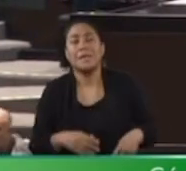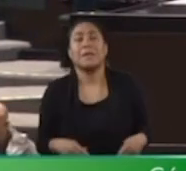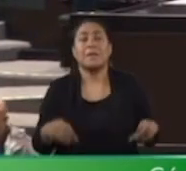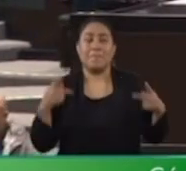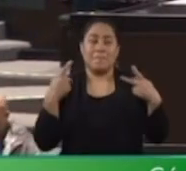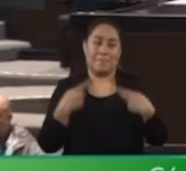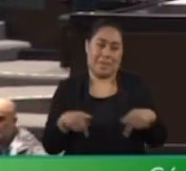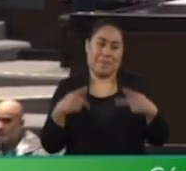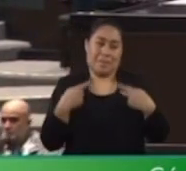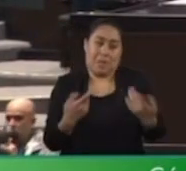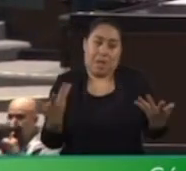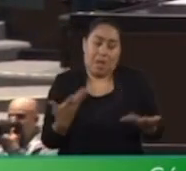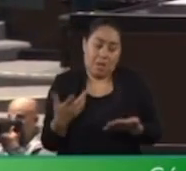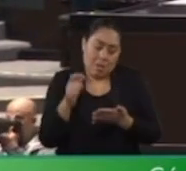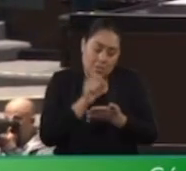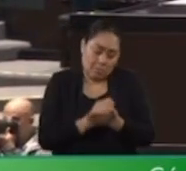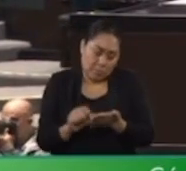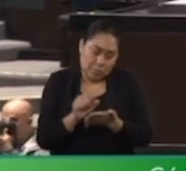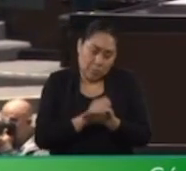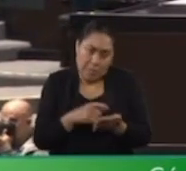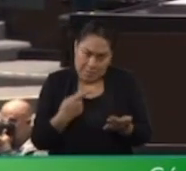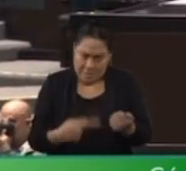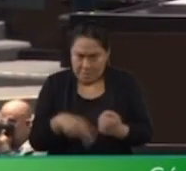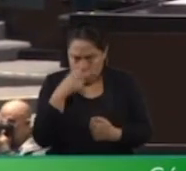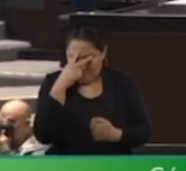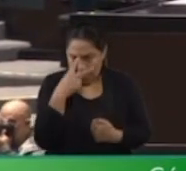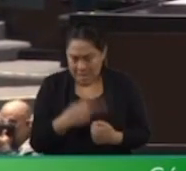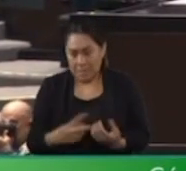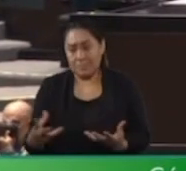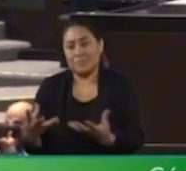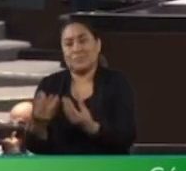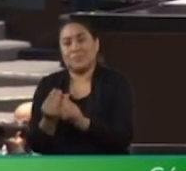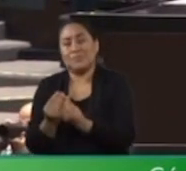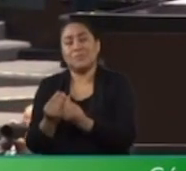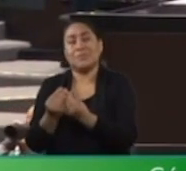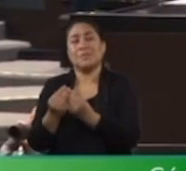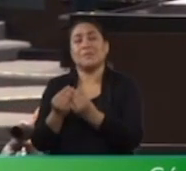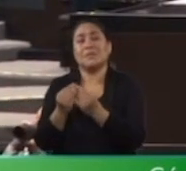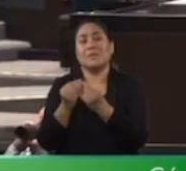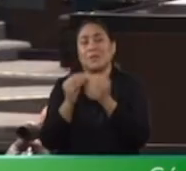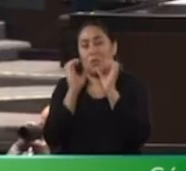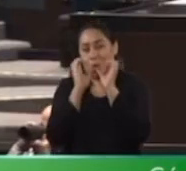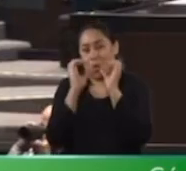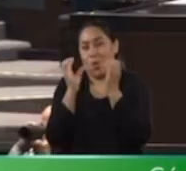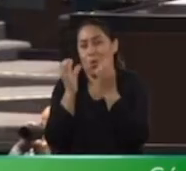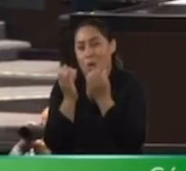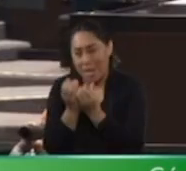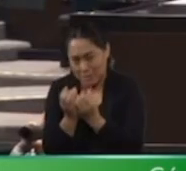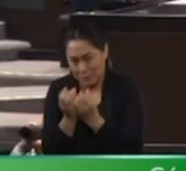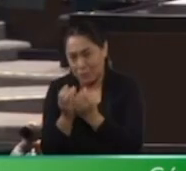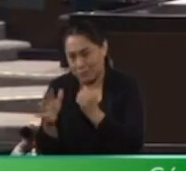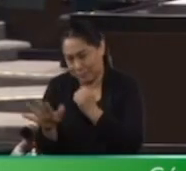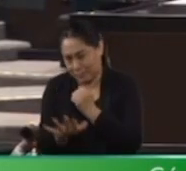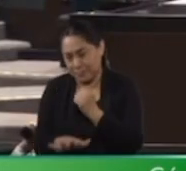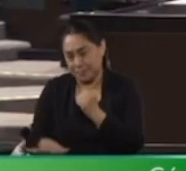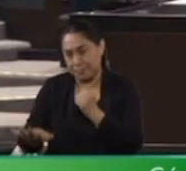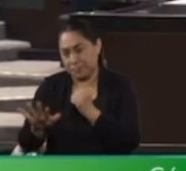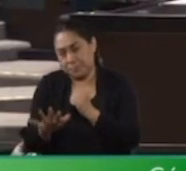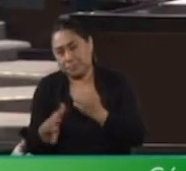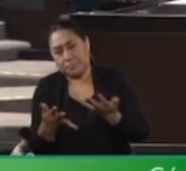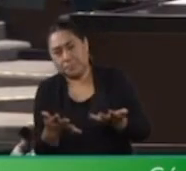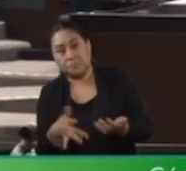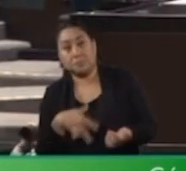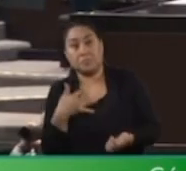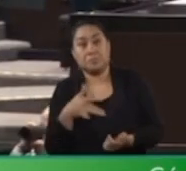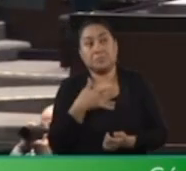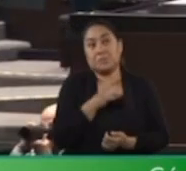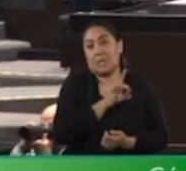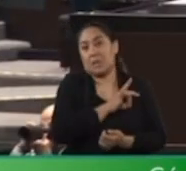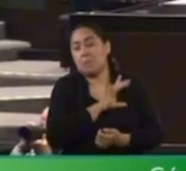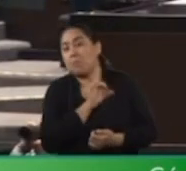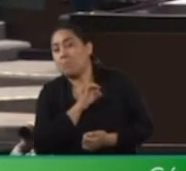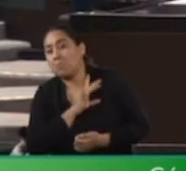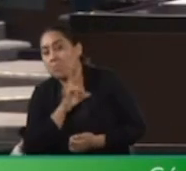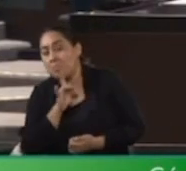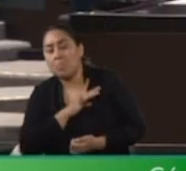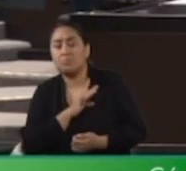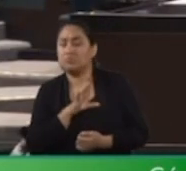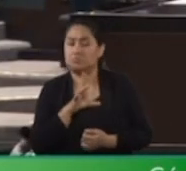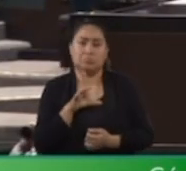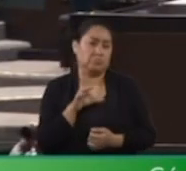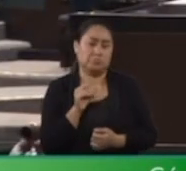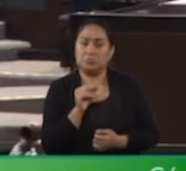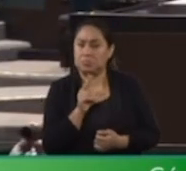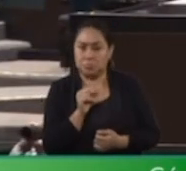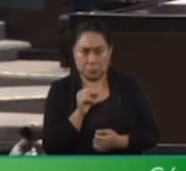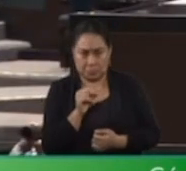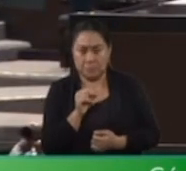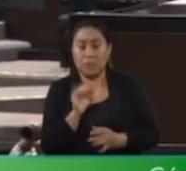redactaron integrantes del Congreso Constituyente no le tenían temor a mirar al mundo leyeron